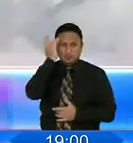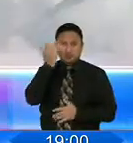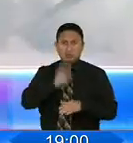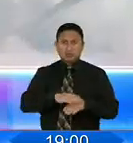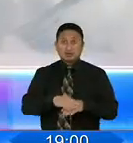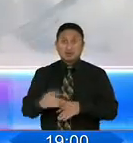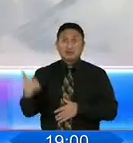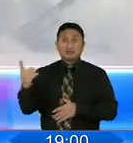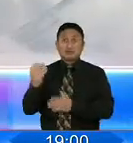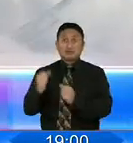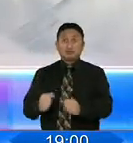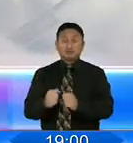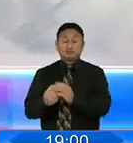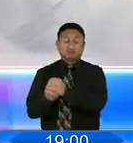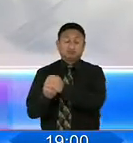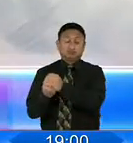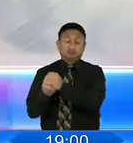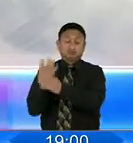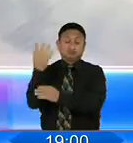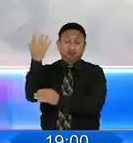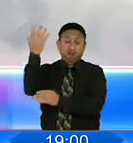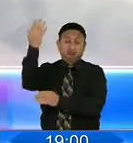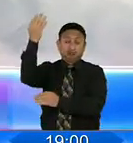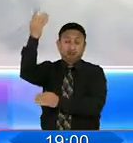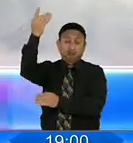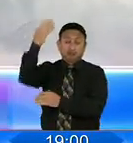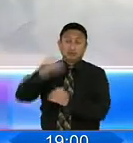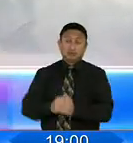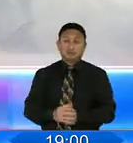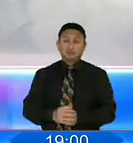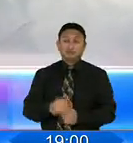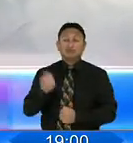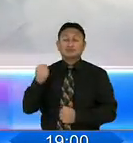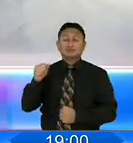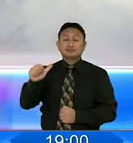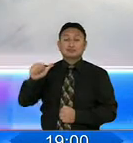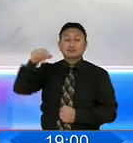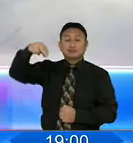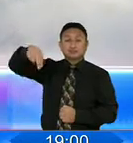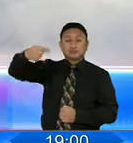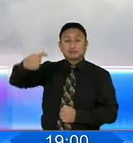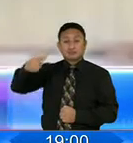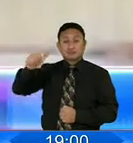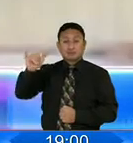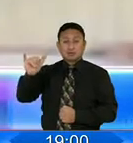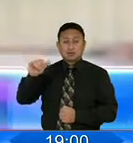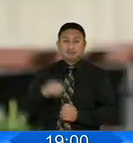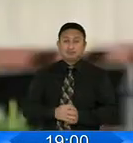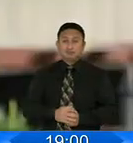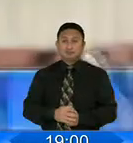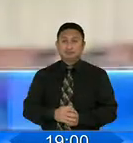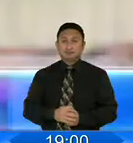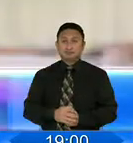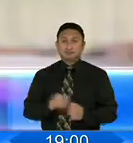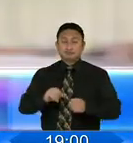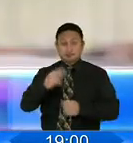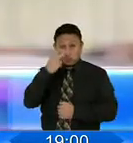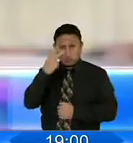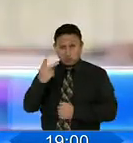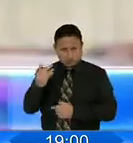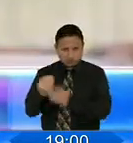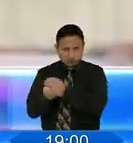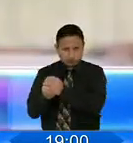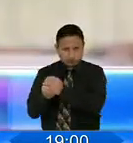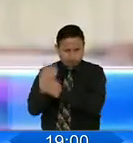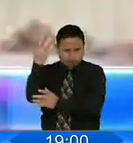fuertes explosiones y caída de ceniza emanadas por el volcán Sangay durante estos últimos tiempos. Se le ve lo que erupciona, ¿no? O